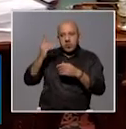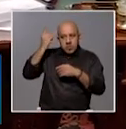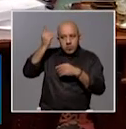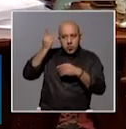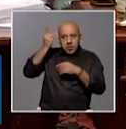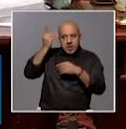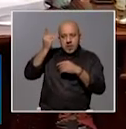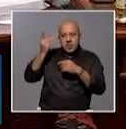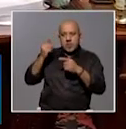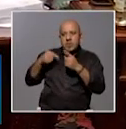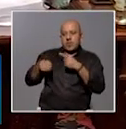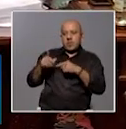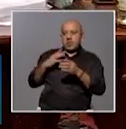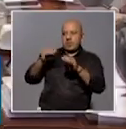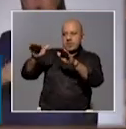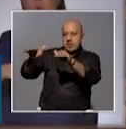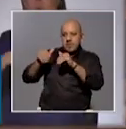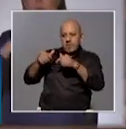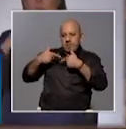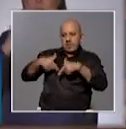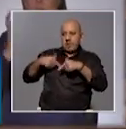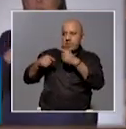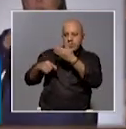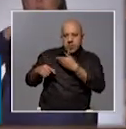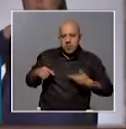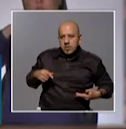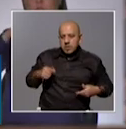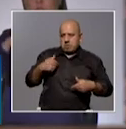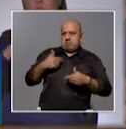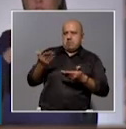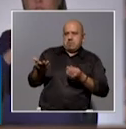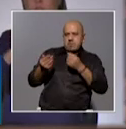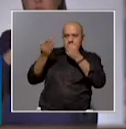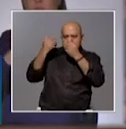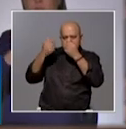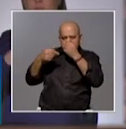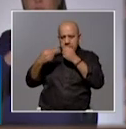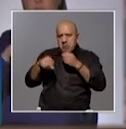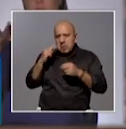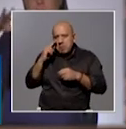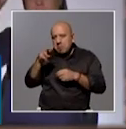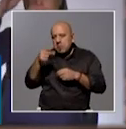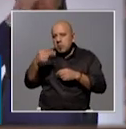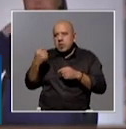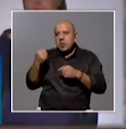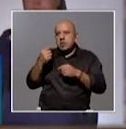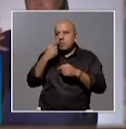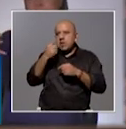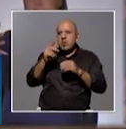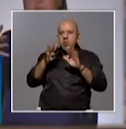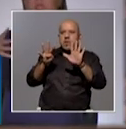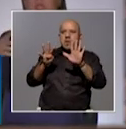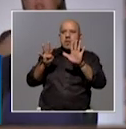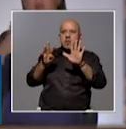desde el oficialismo interpele ministros del gobierno es algo que no veíamos desde hace largo tiempo desde el 85 para acá